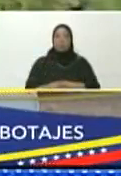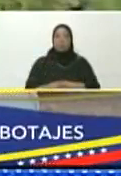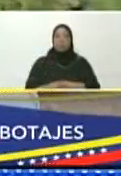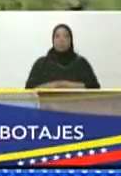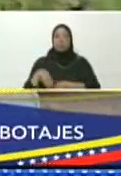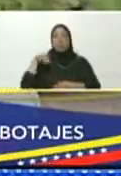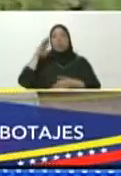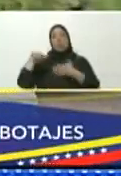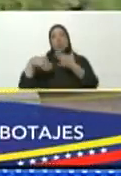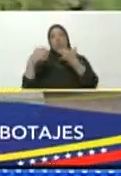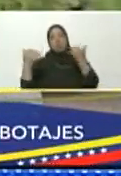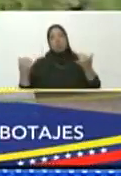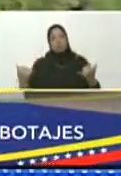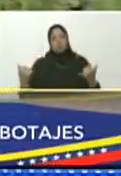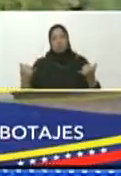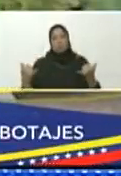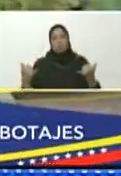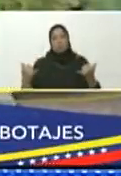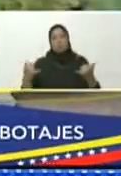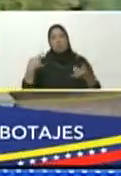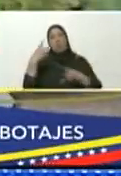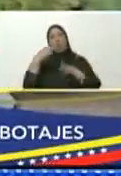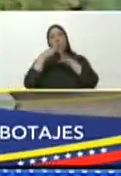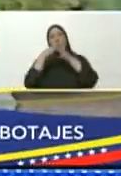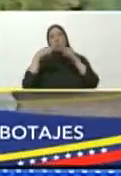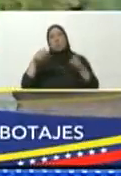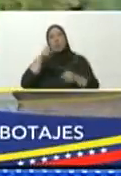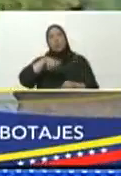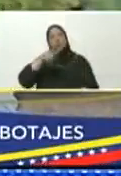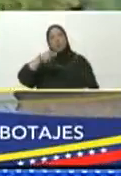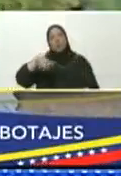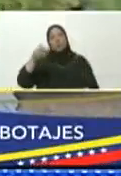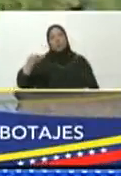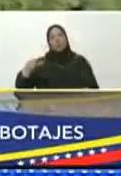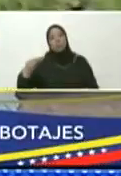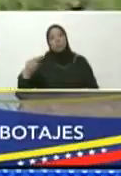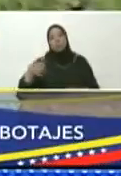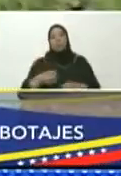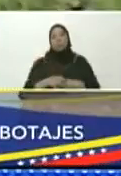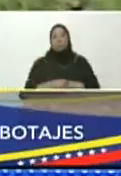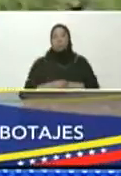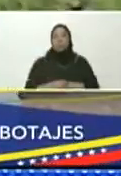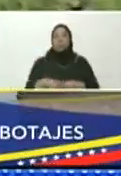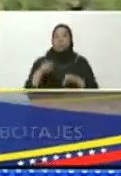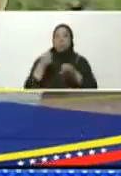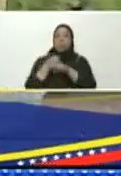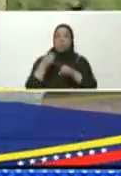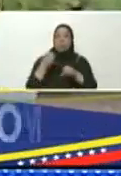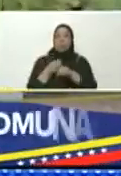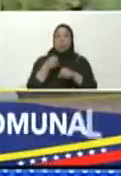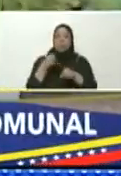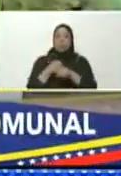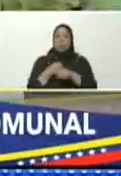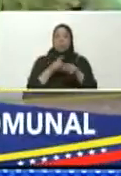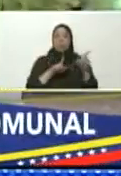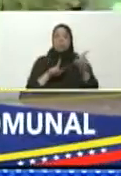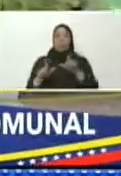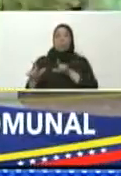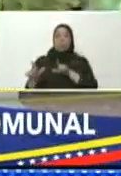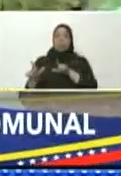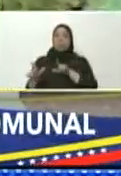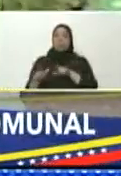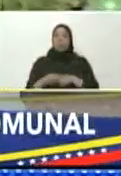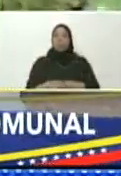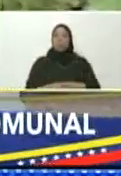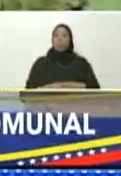iremos y por ello empeñaremos todo nuestro esfuerzo, todo nuestro trabajo. Bueno, hoy estamos